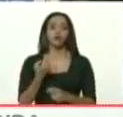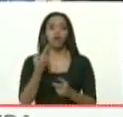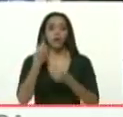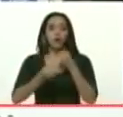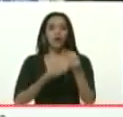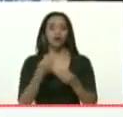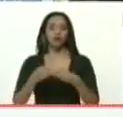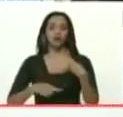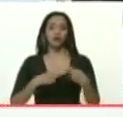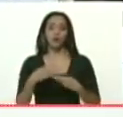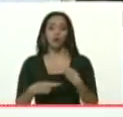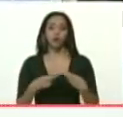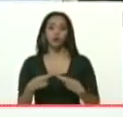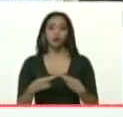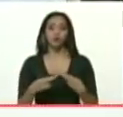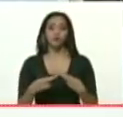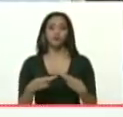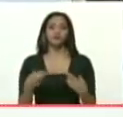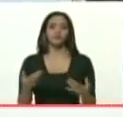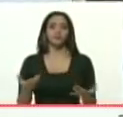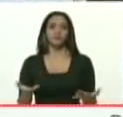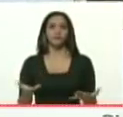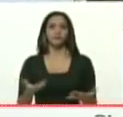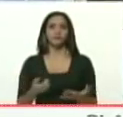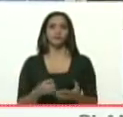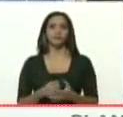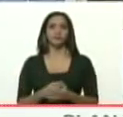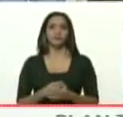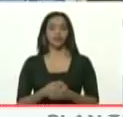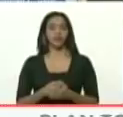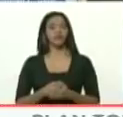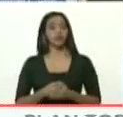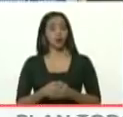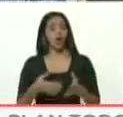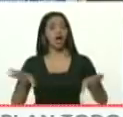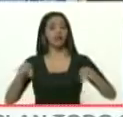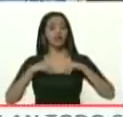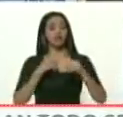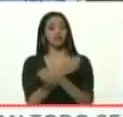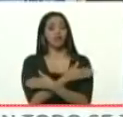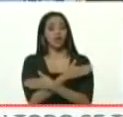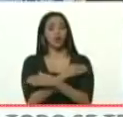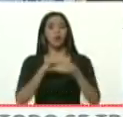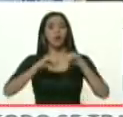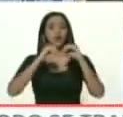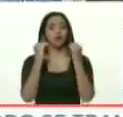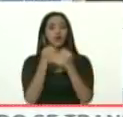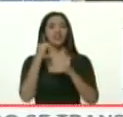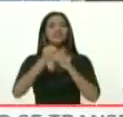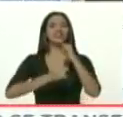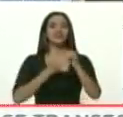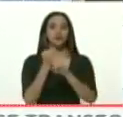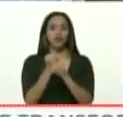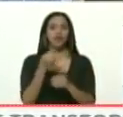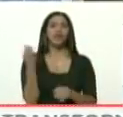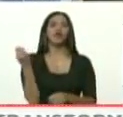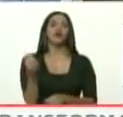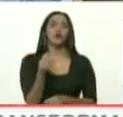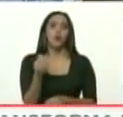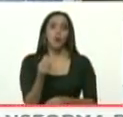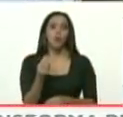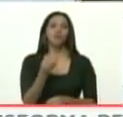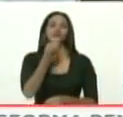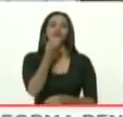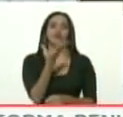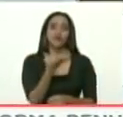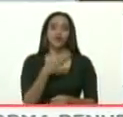revolución y se nos ha reconocido por los organismos internacionales como efectivas las